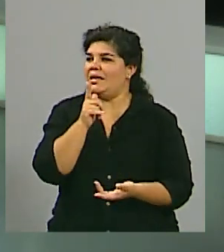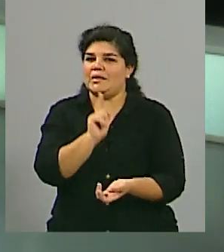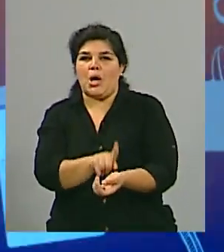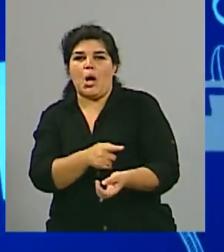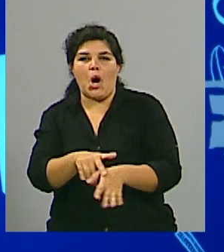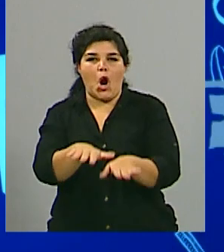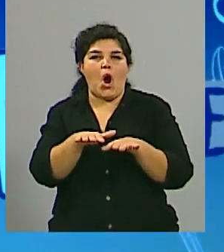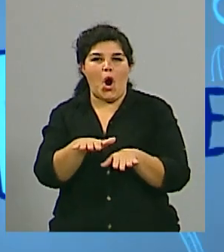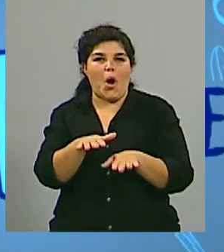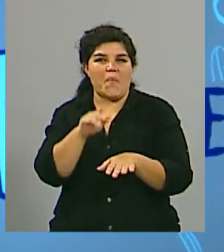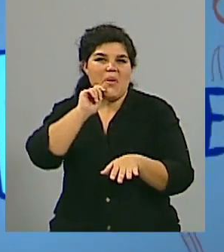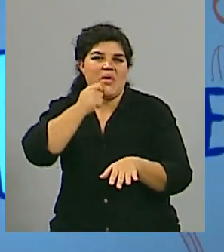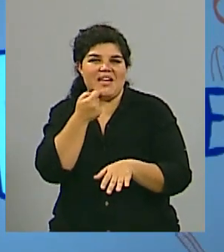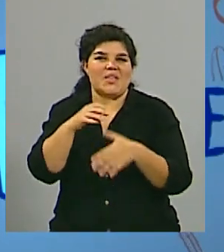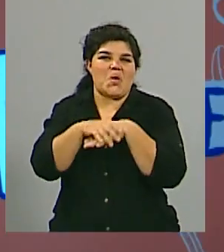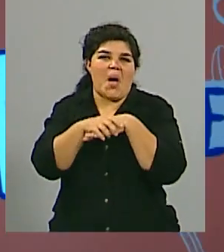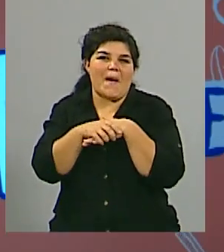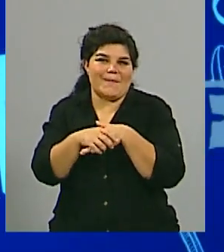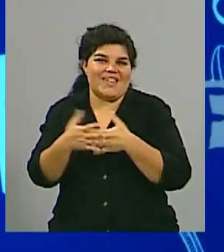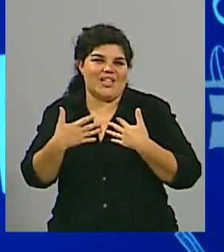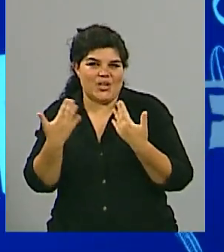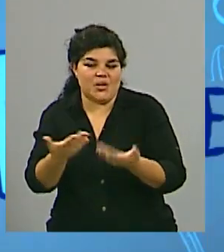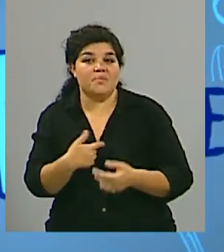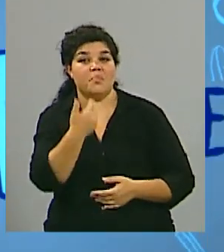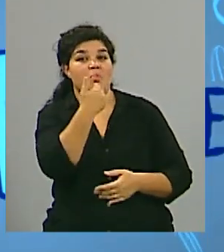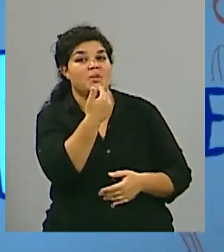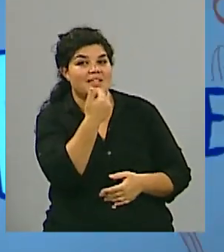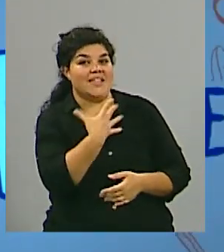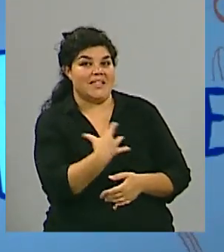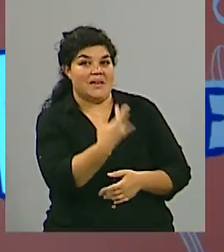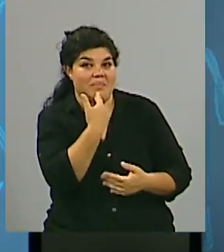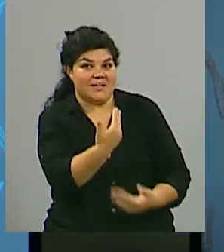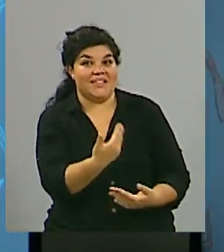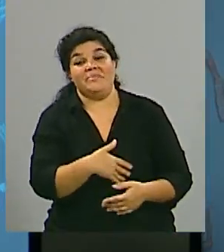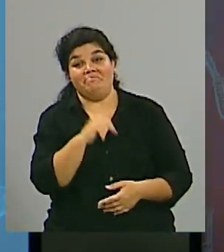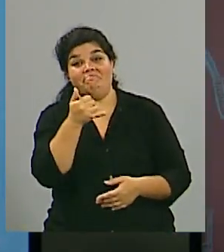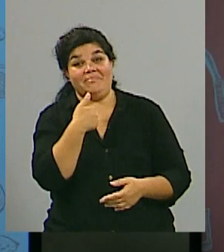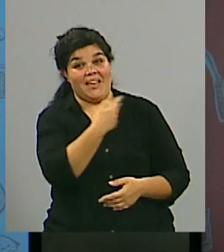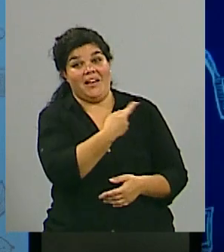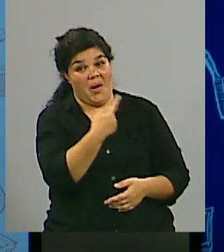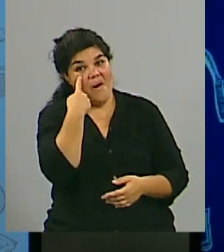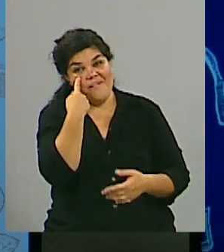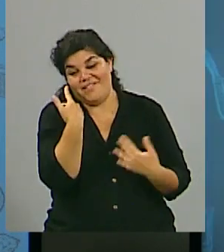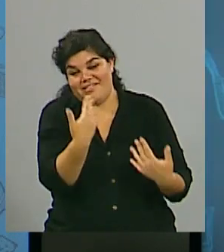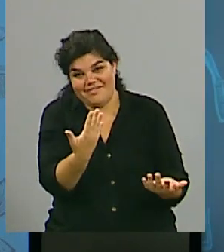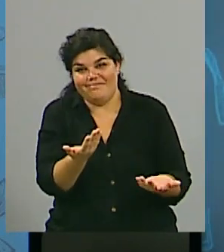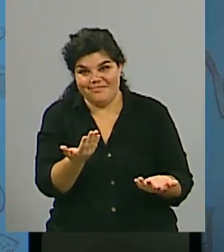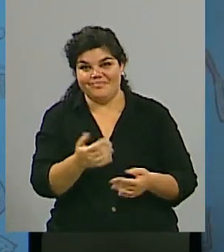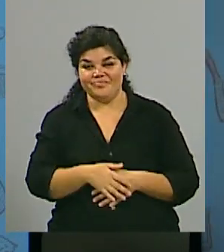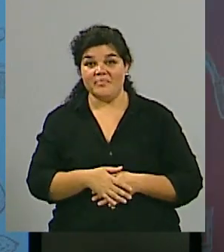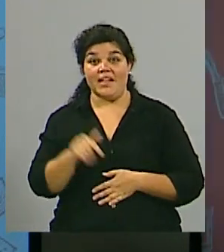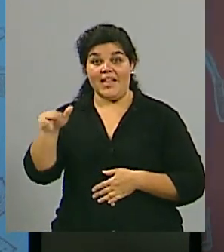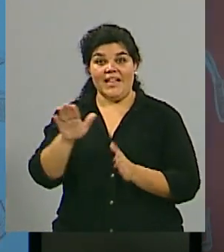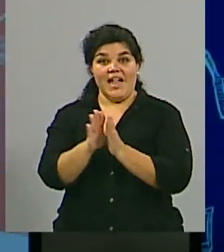no, Mario? ¿Cómo estás? Bienvenido. ¿Cómo va? Buenas tardes. Muchísimas gracias por la invitación. Sí, la verdad que sí. Bueno, estuvo presentando